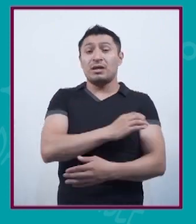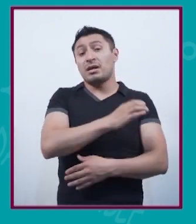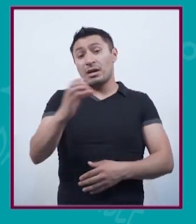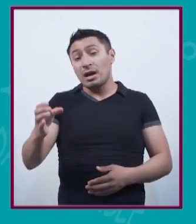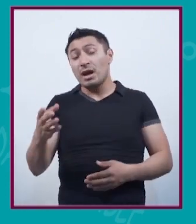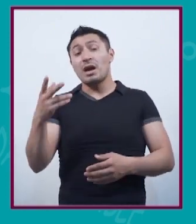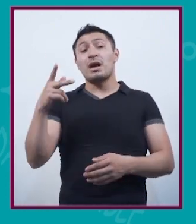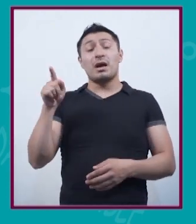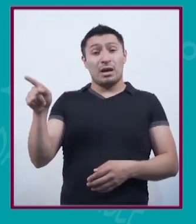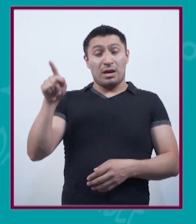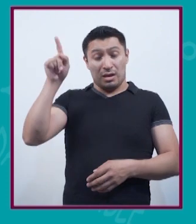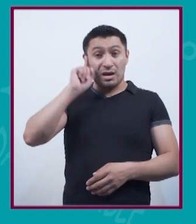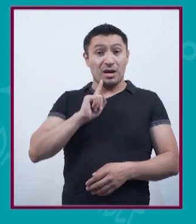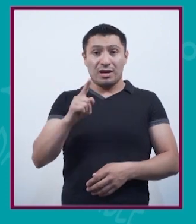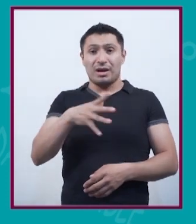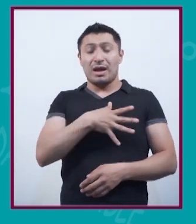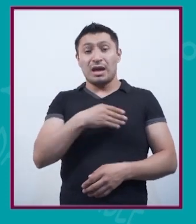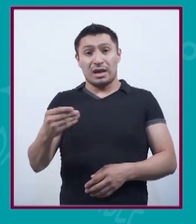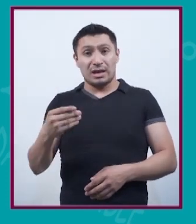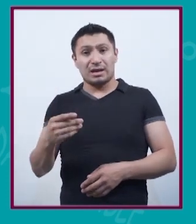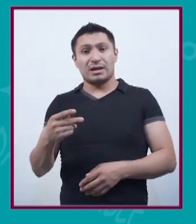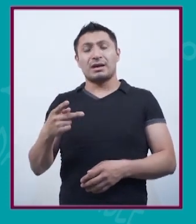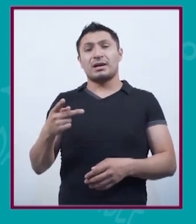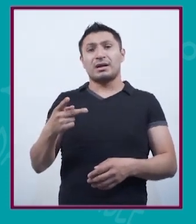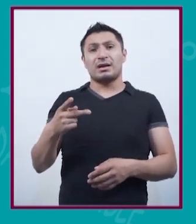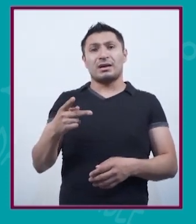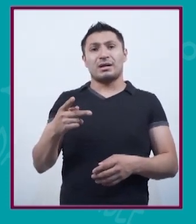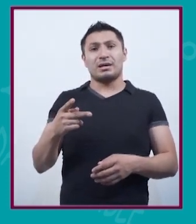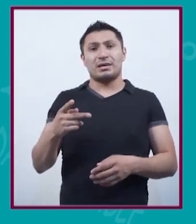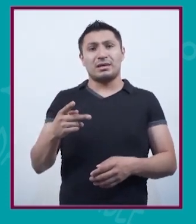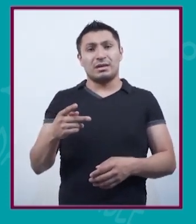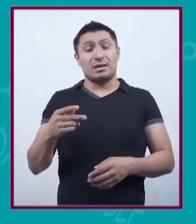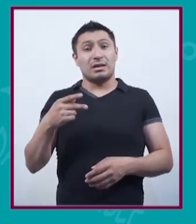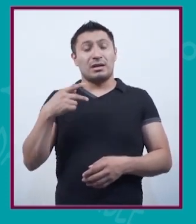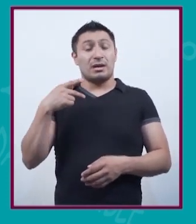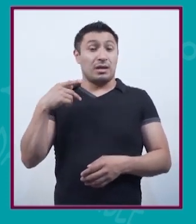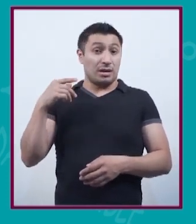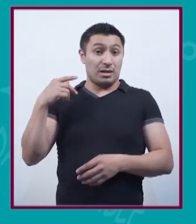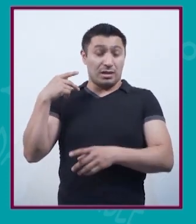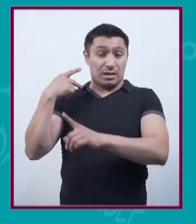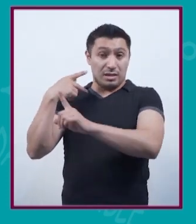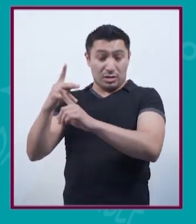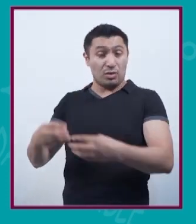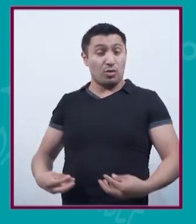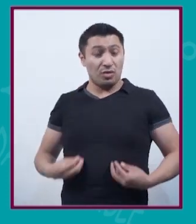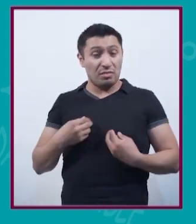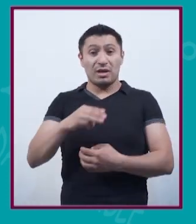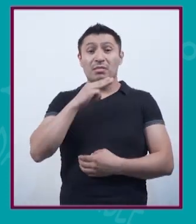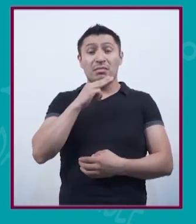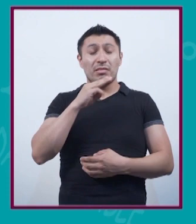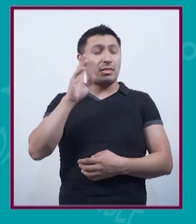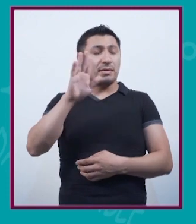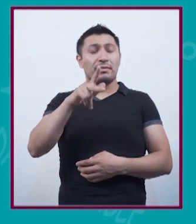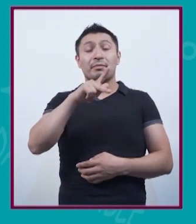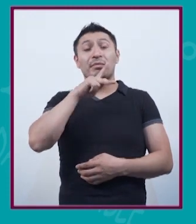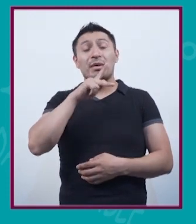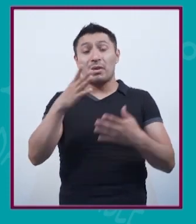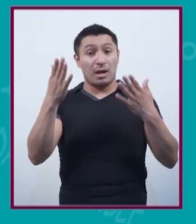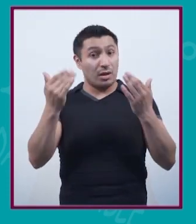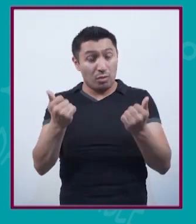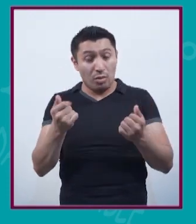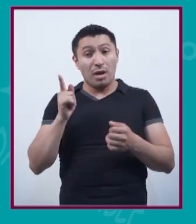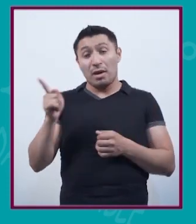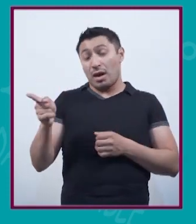una influencia directa porque ella es una mujer campesina, hija,